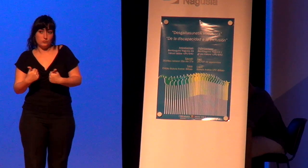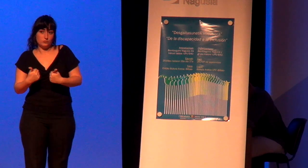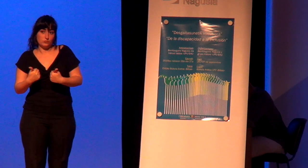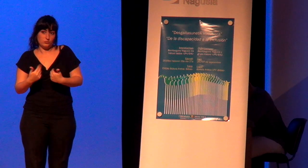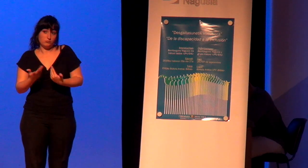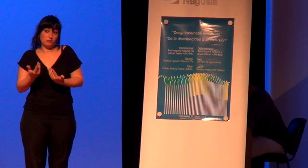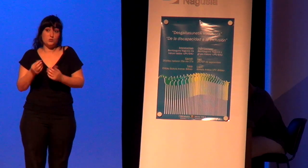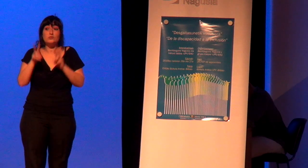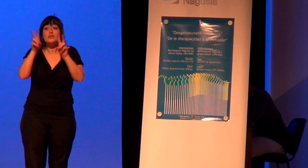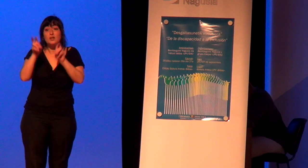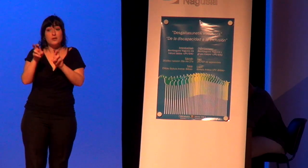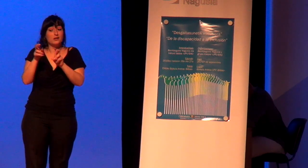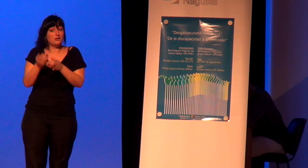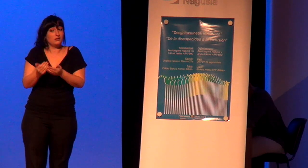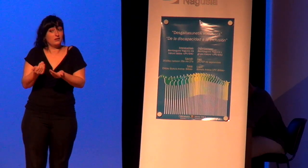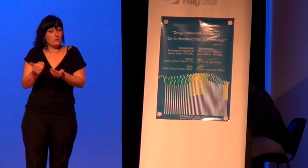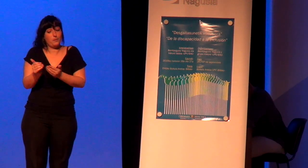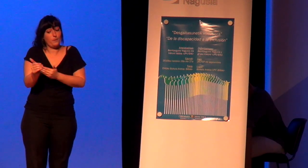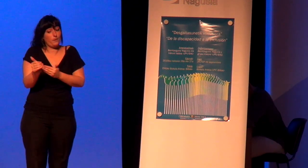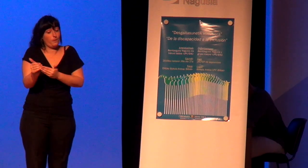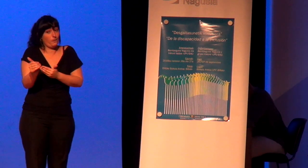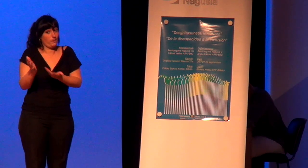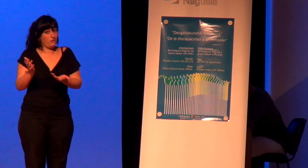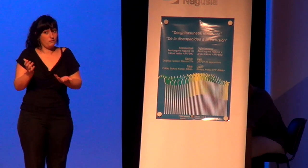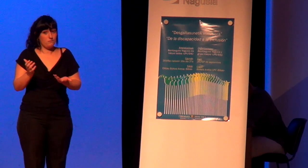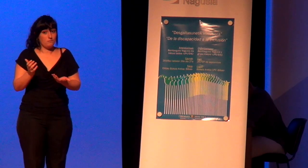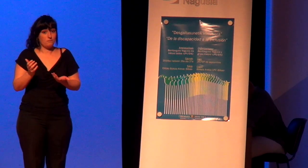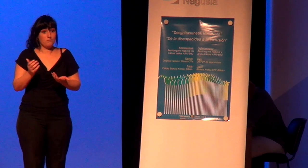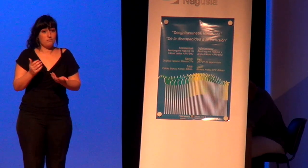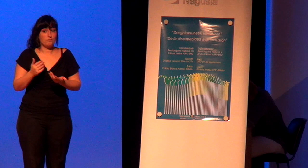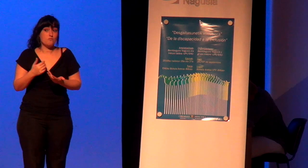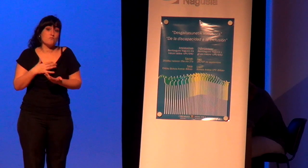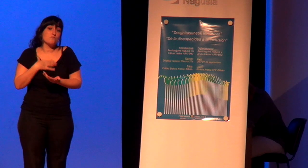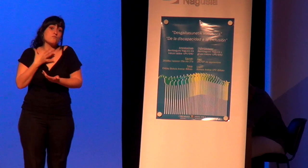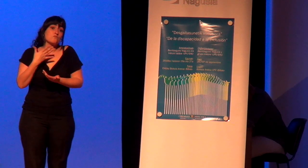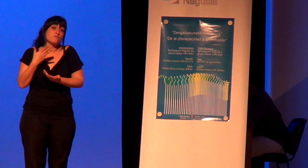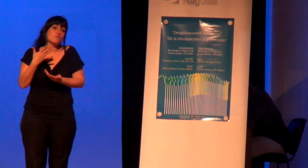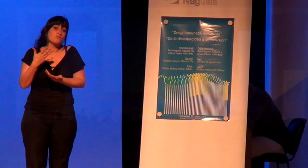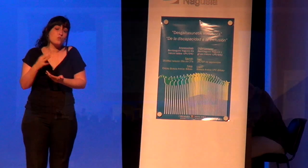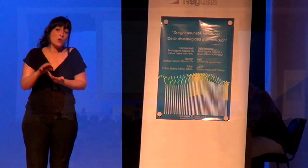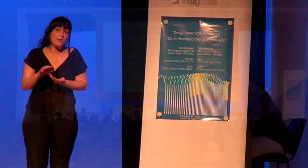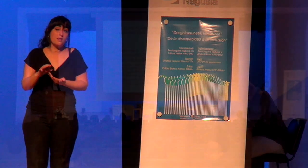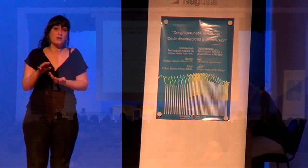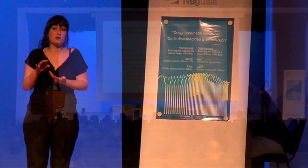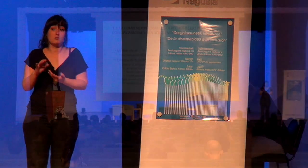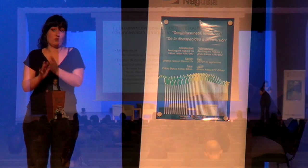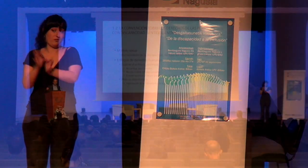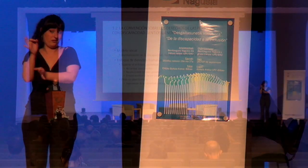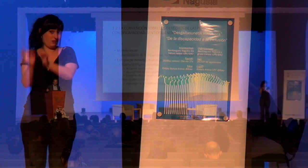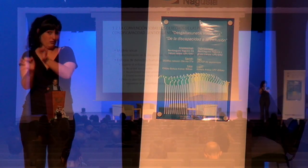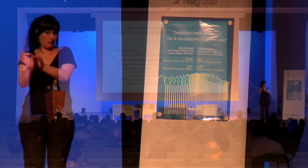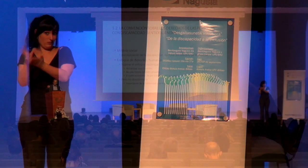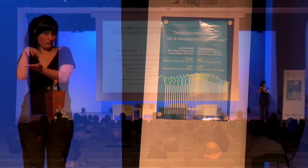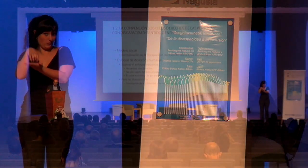o temprano o si se quiere en última instancia puede terminar en unos tribunales en un